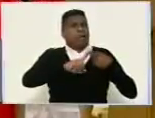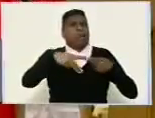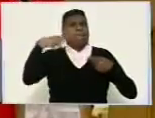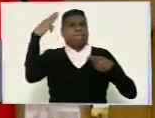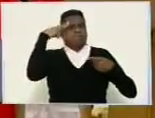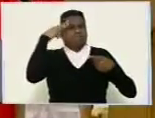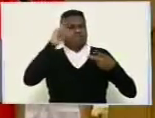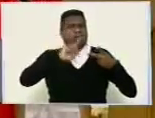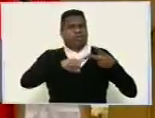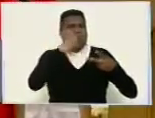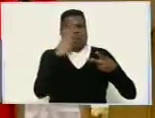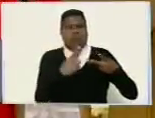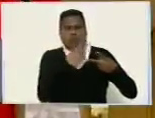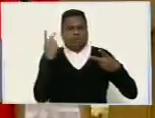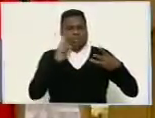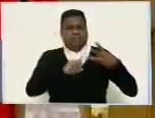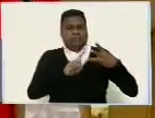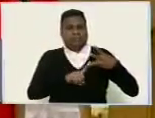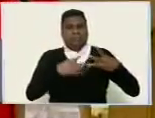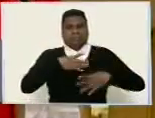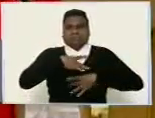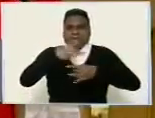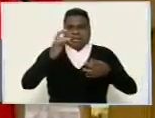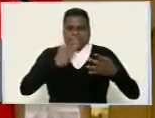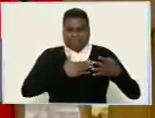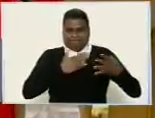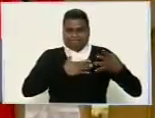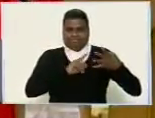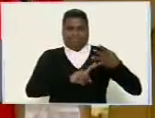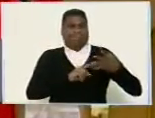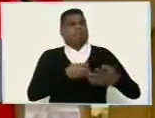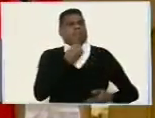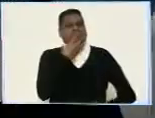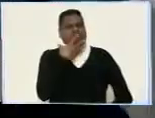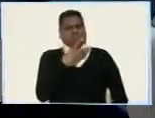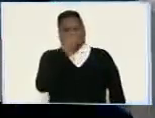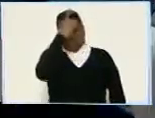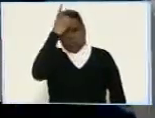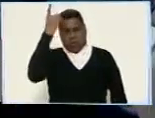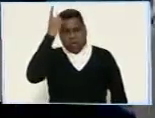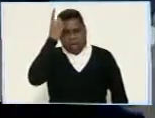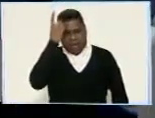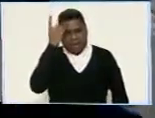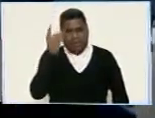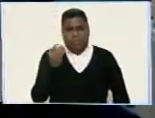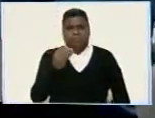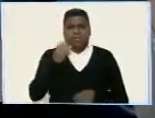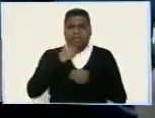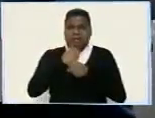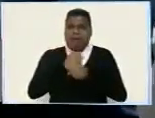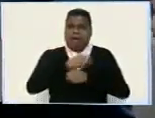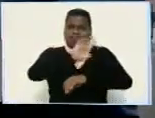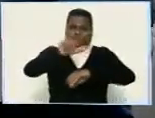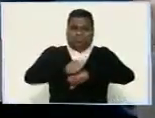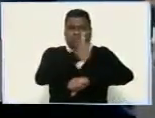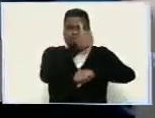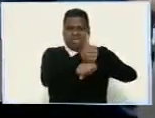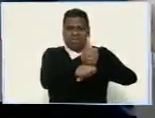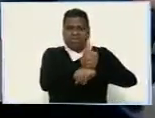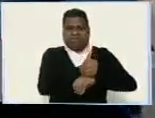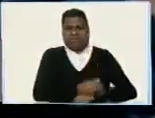el compromiso y la entereza de Diosdado Cabello Rondón para ocupar la presidencia de la Asamblea Nacional Constituyente.